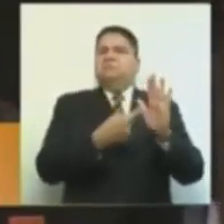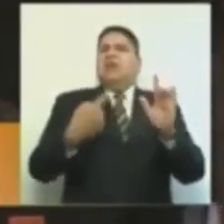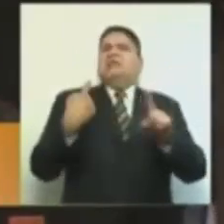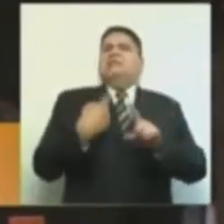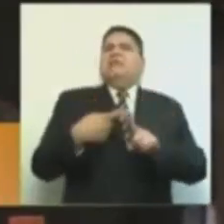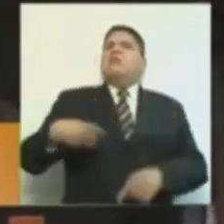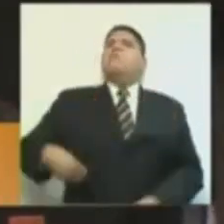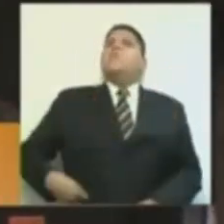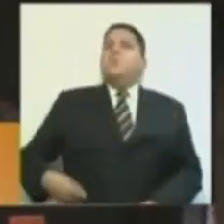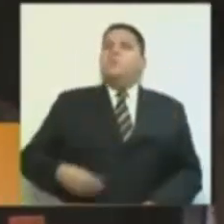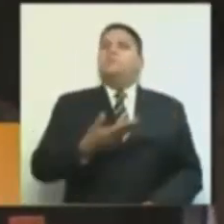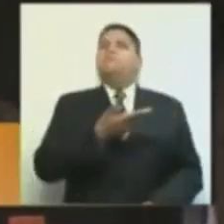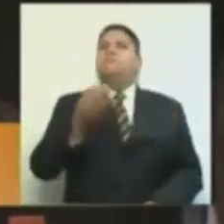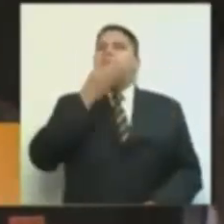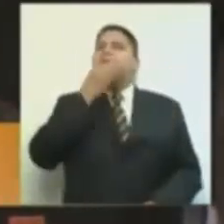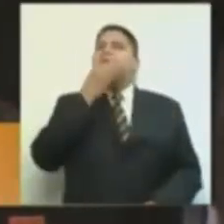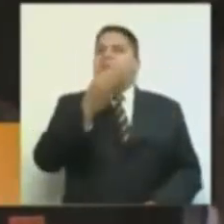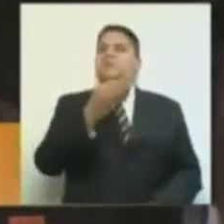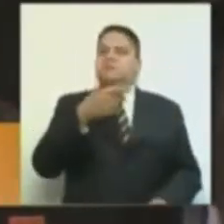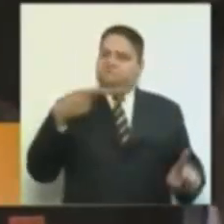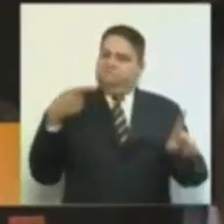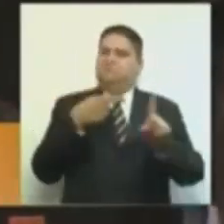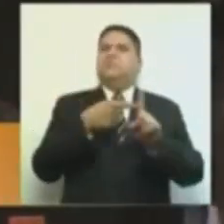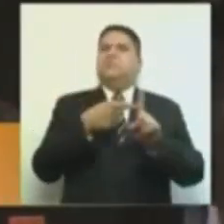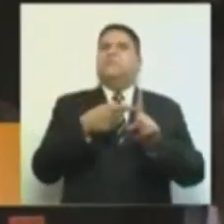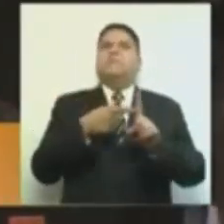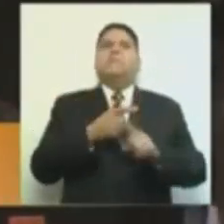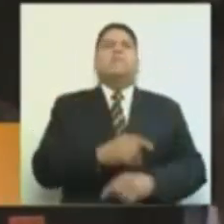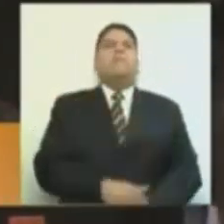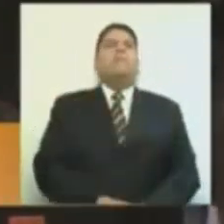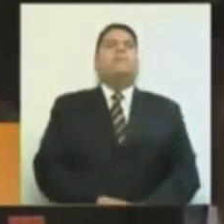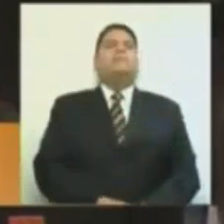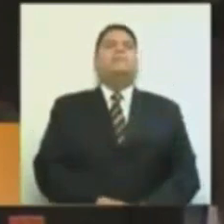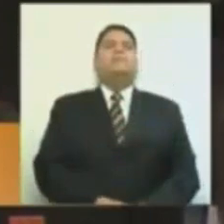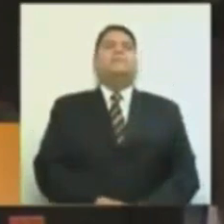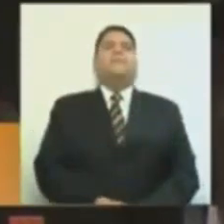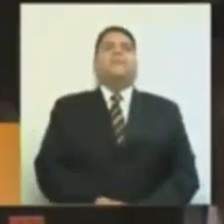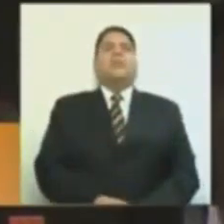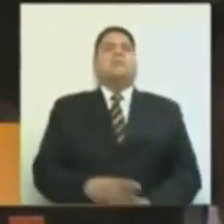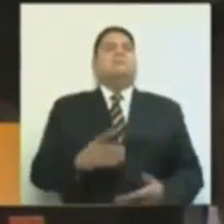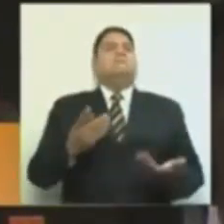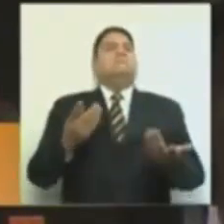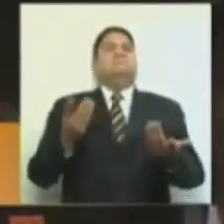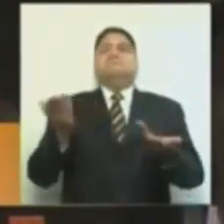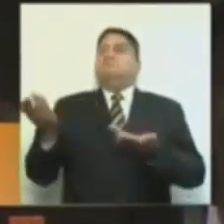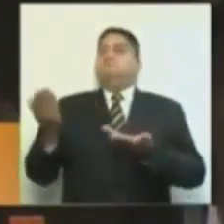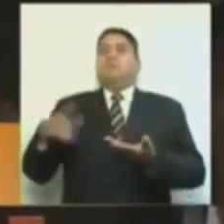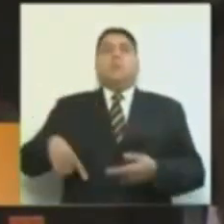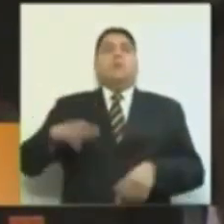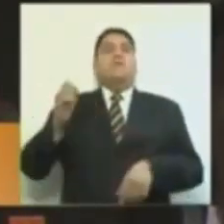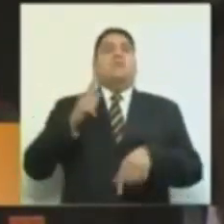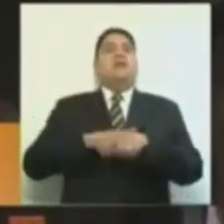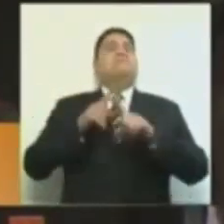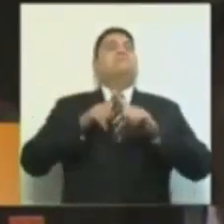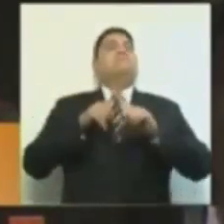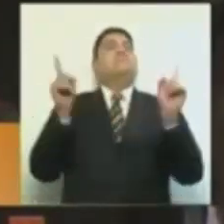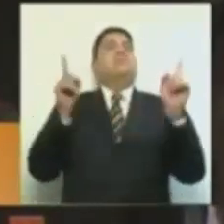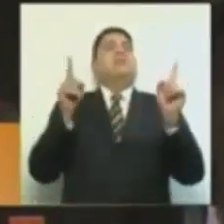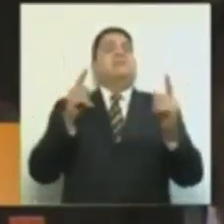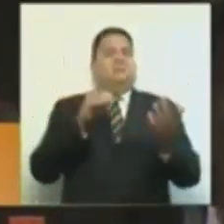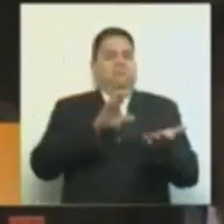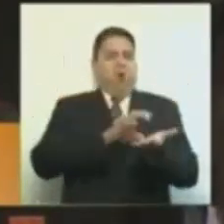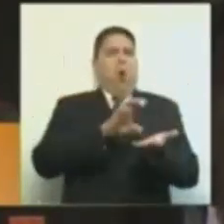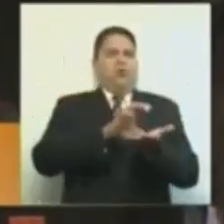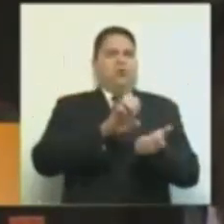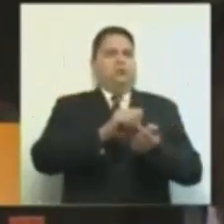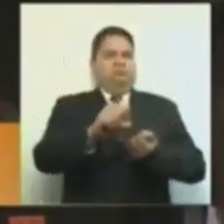los casos específicos. Pero en lugar de hacer su trabajo y aplicar